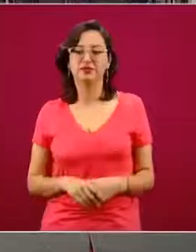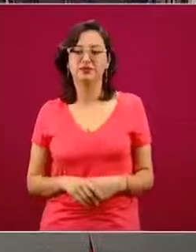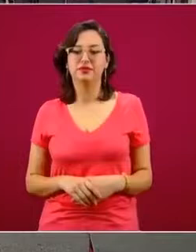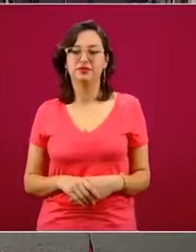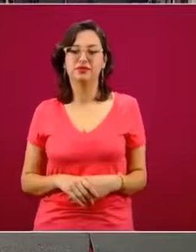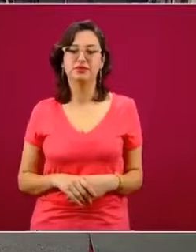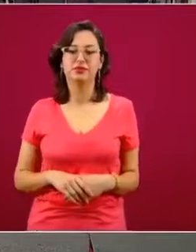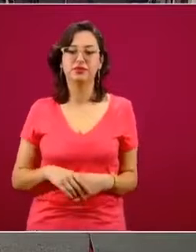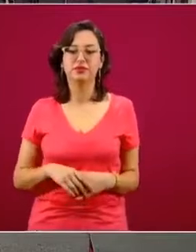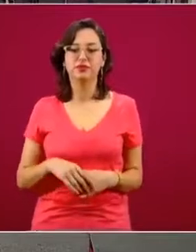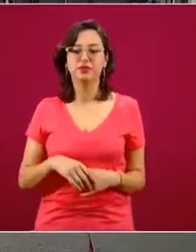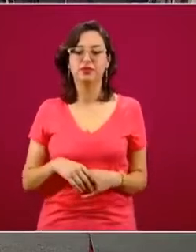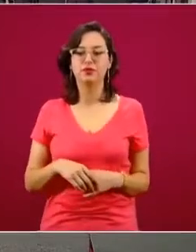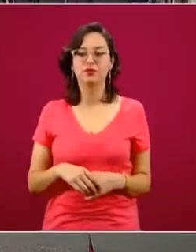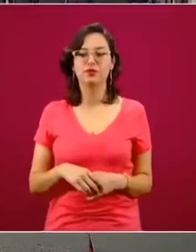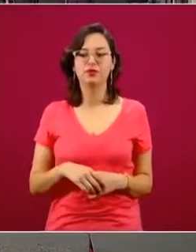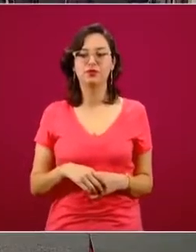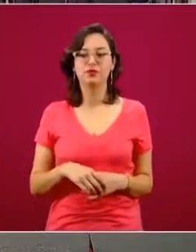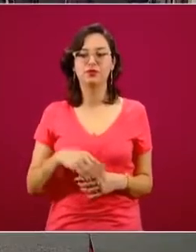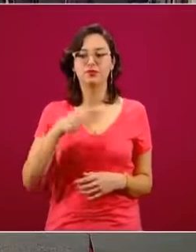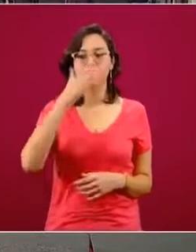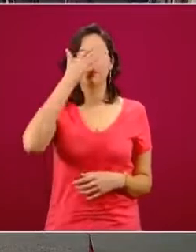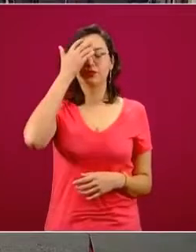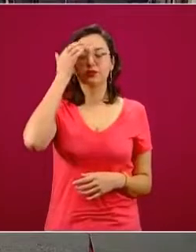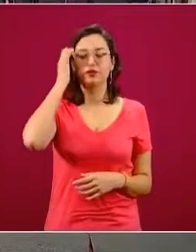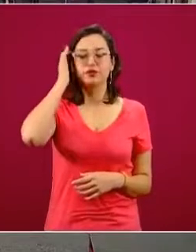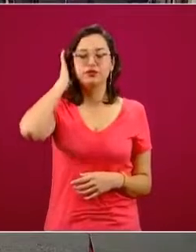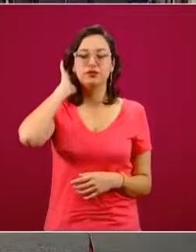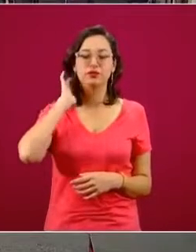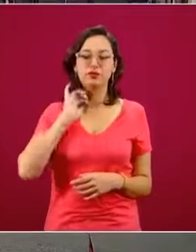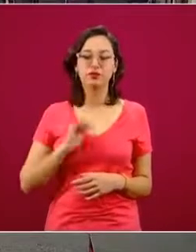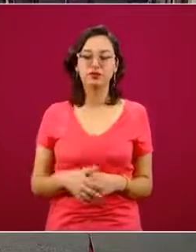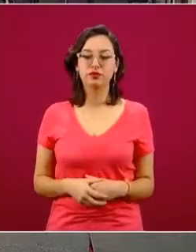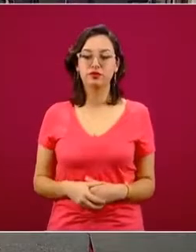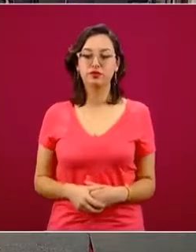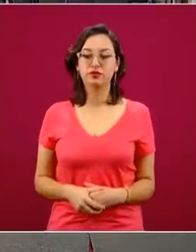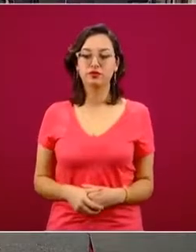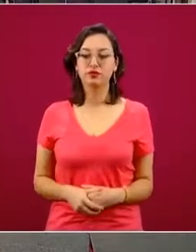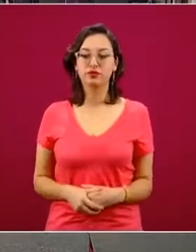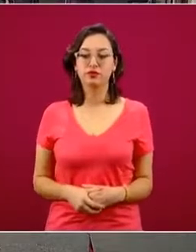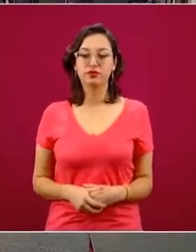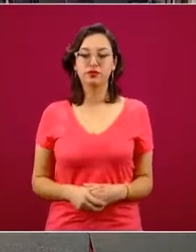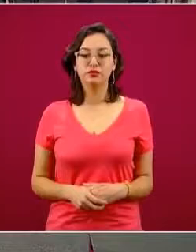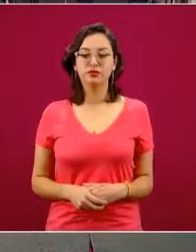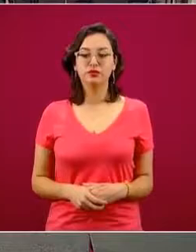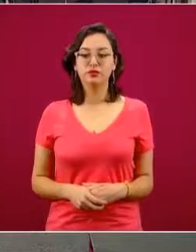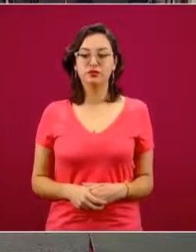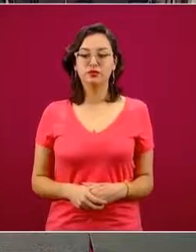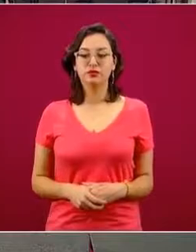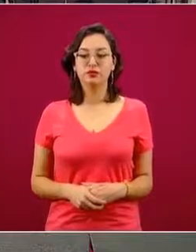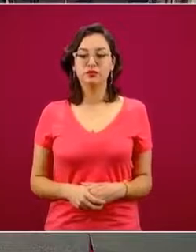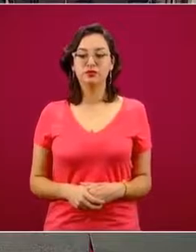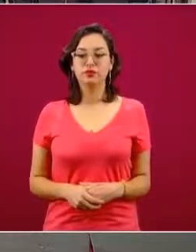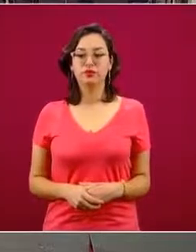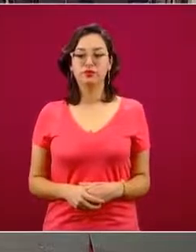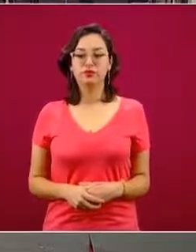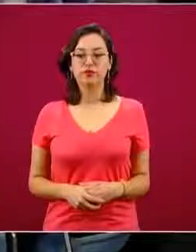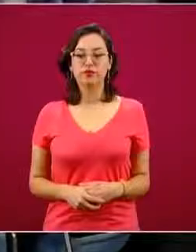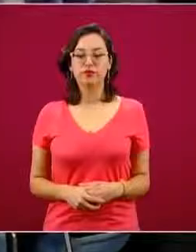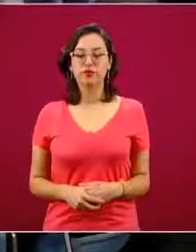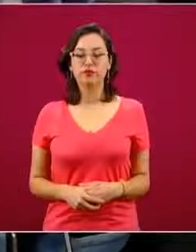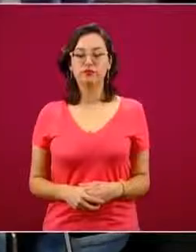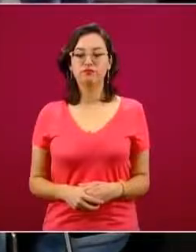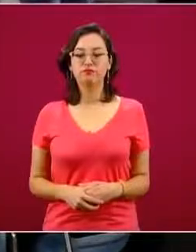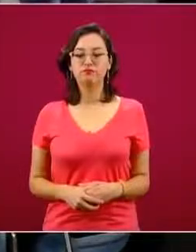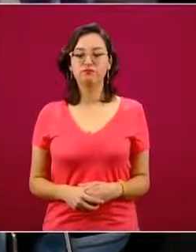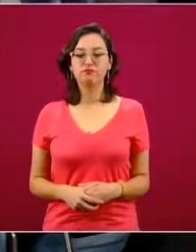Más allá de lo que les diga el paciente, de lo que les responda, ¿ustedes cómo describirían la categoría de empleados? No